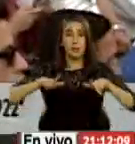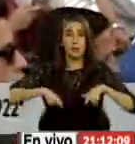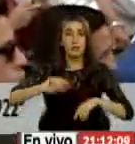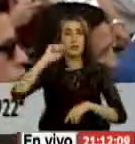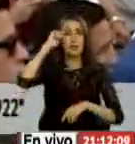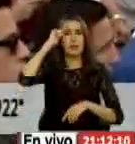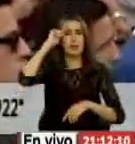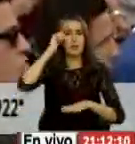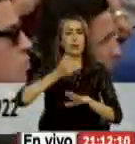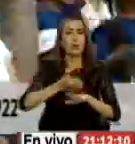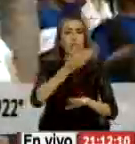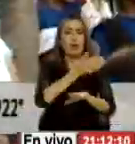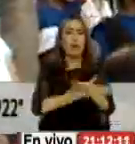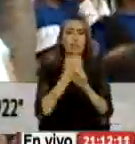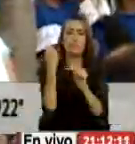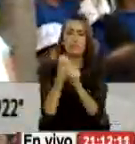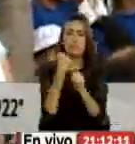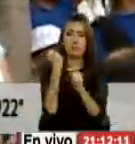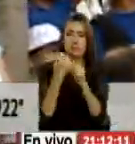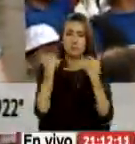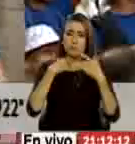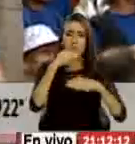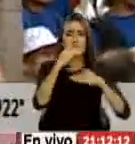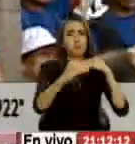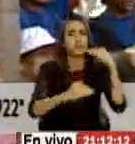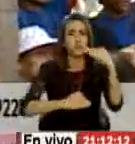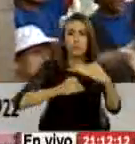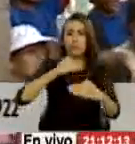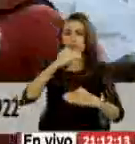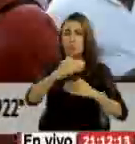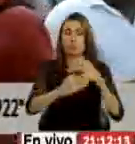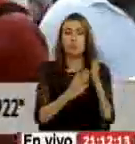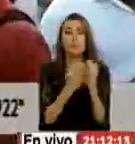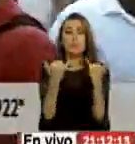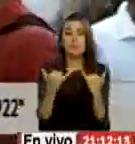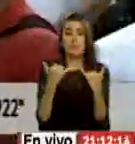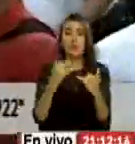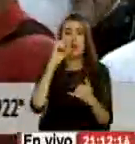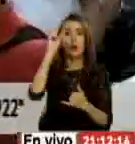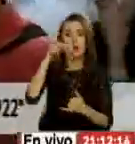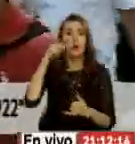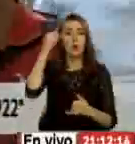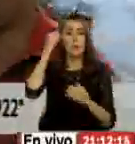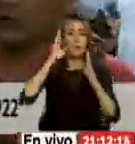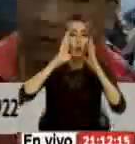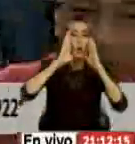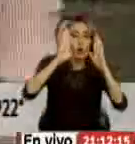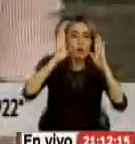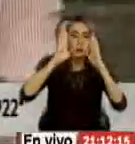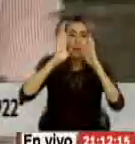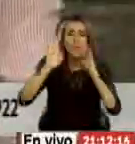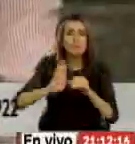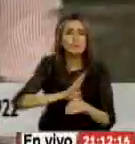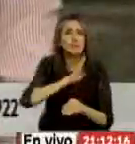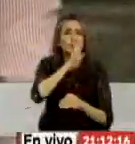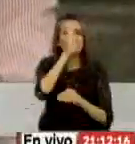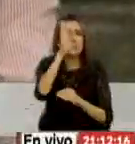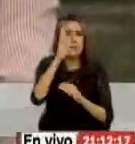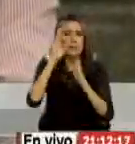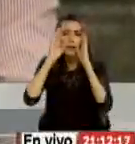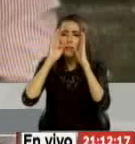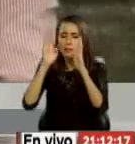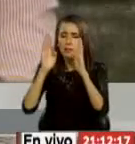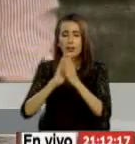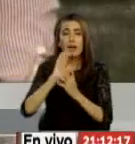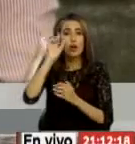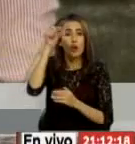ha luchado por sus derechos en el paso de los años y aseguró que el actual gobierno siempre atenderá a los trabajadores. Somos el